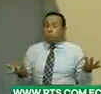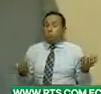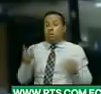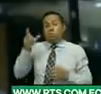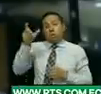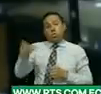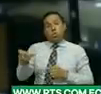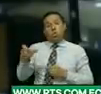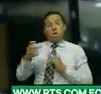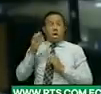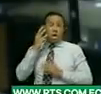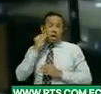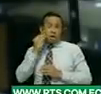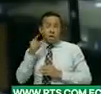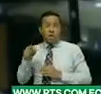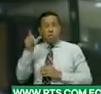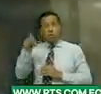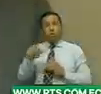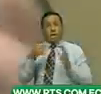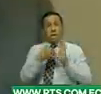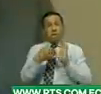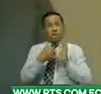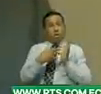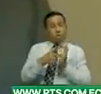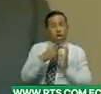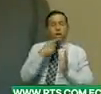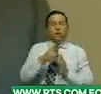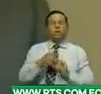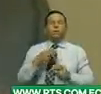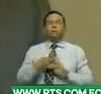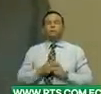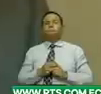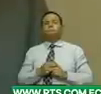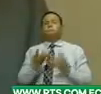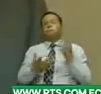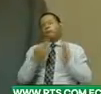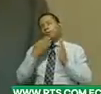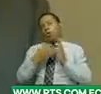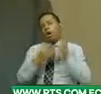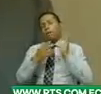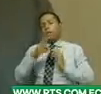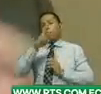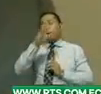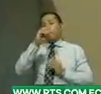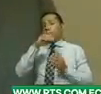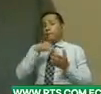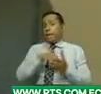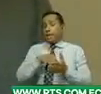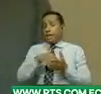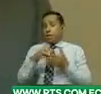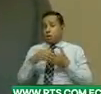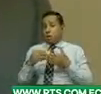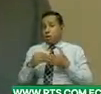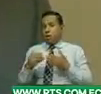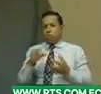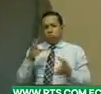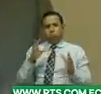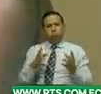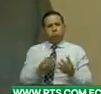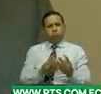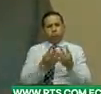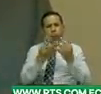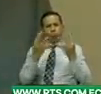experto tributario Napoleón Santamaría. Vamos a suponer un ejemplo, $20,000, toda esa cantidad monetaria